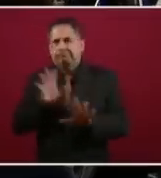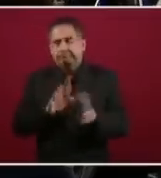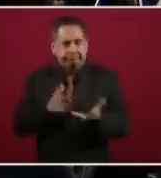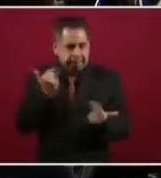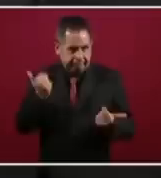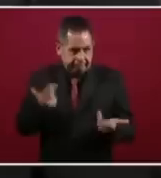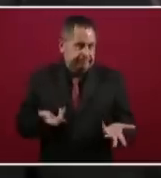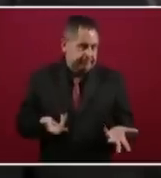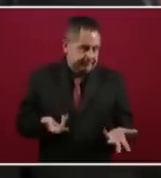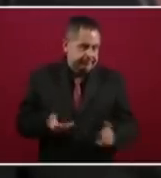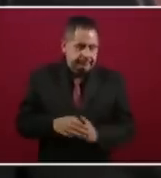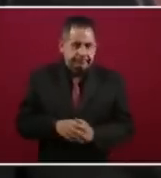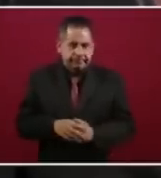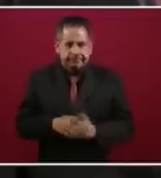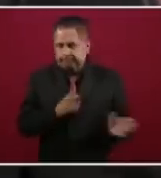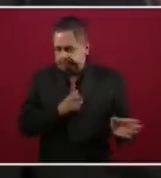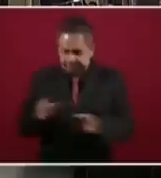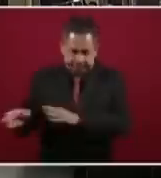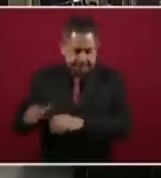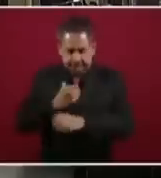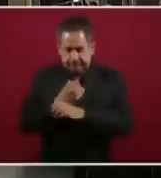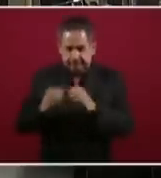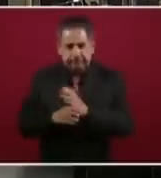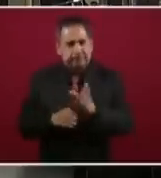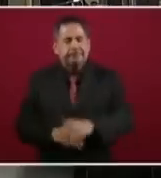Pero eso es otro asunto.